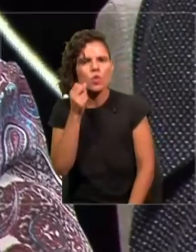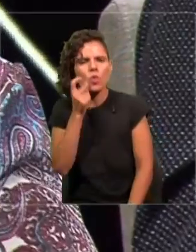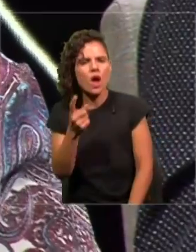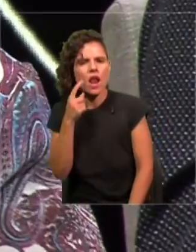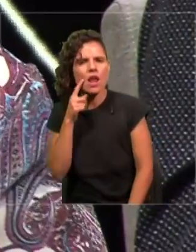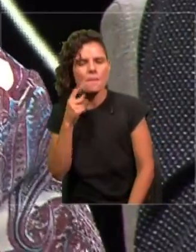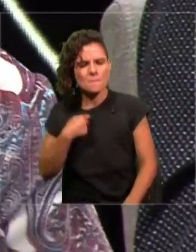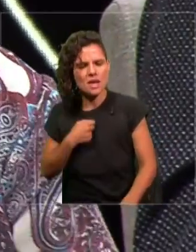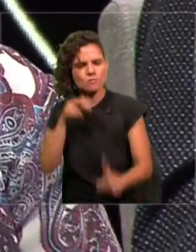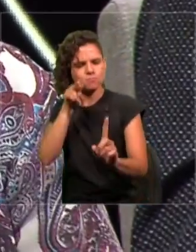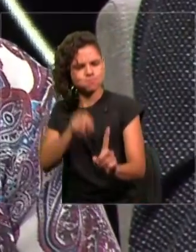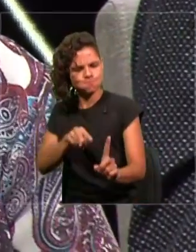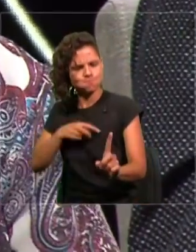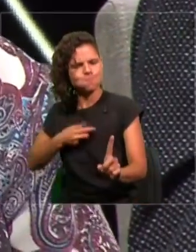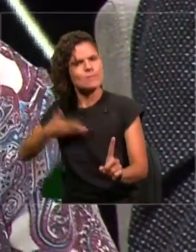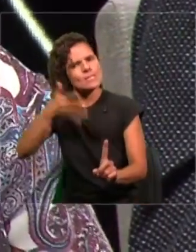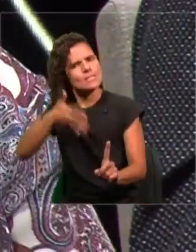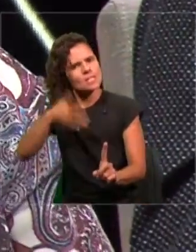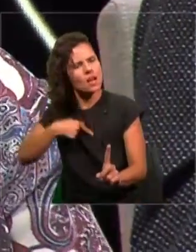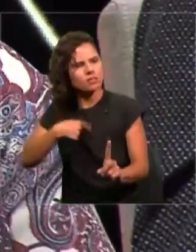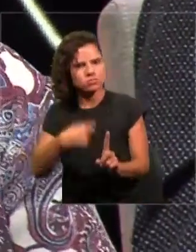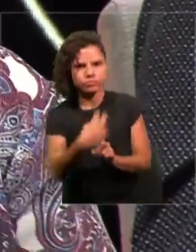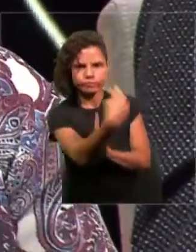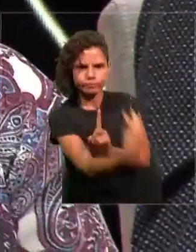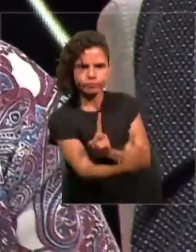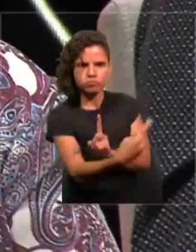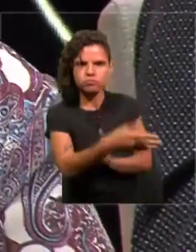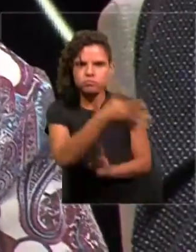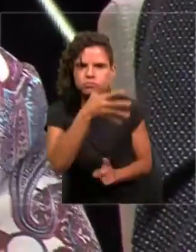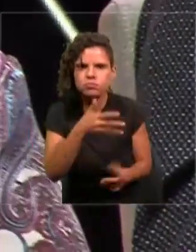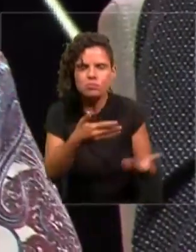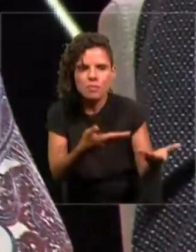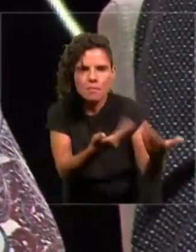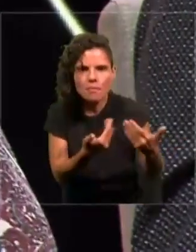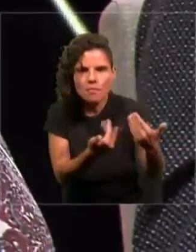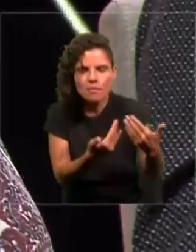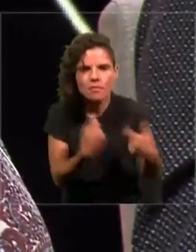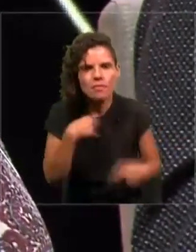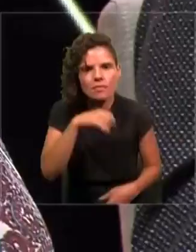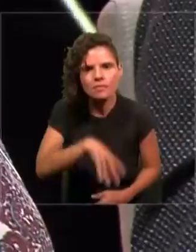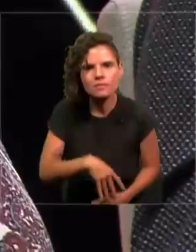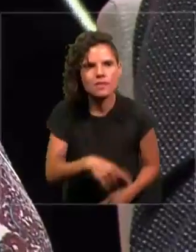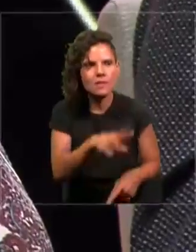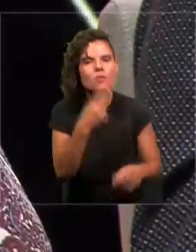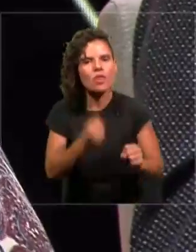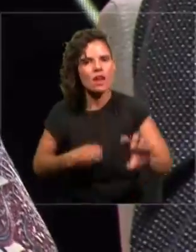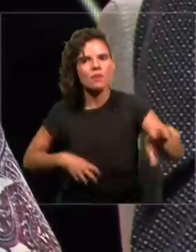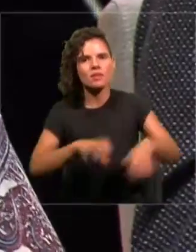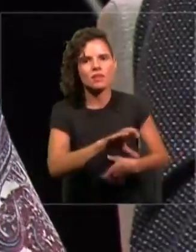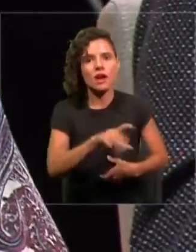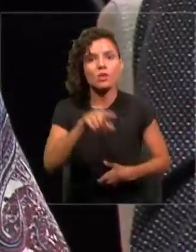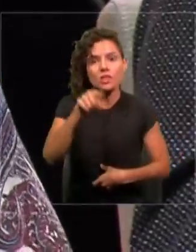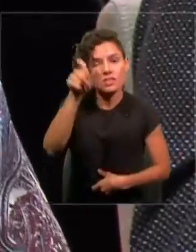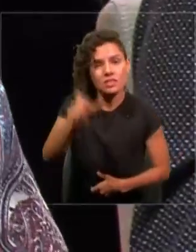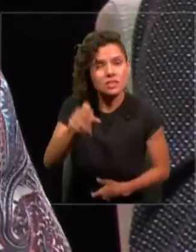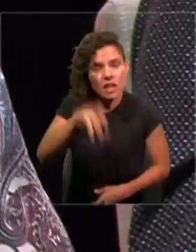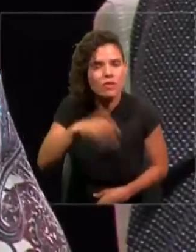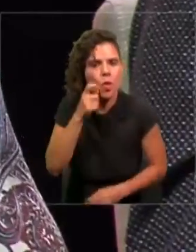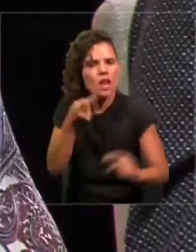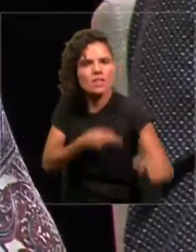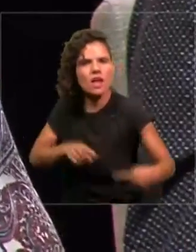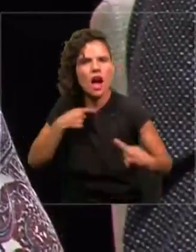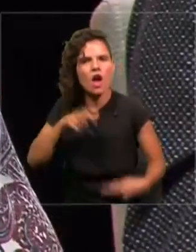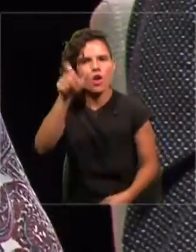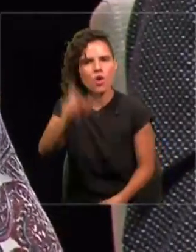vista de la otredad. El diálogo del patriarcado y el feminismo, ustedes saben cuál es, ¿no? No hay